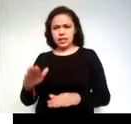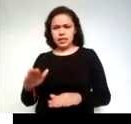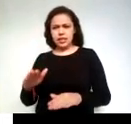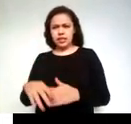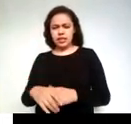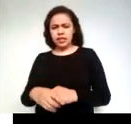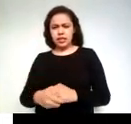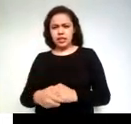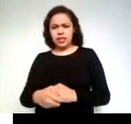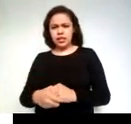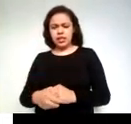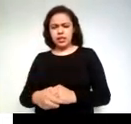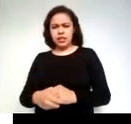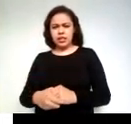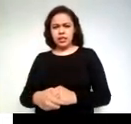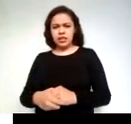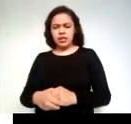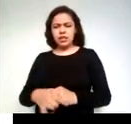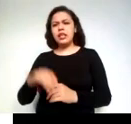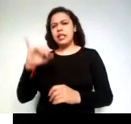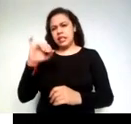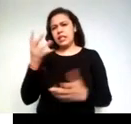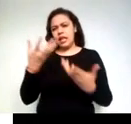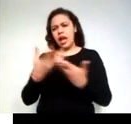se haga así, porque